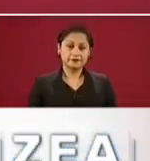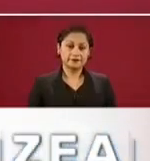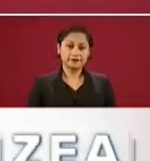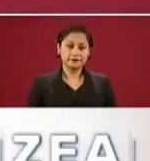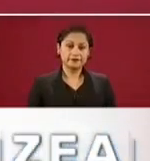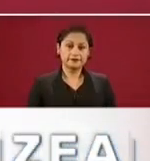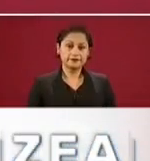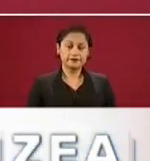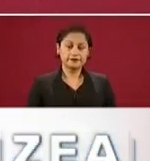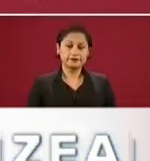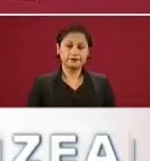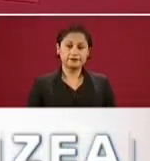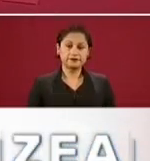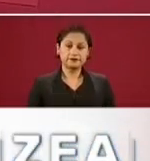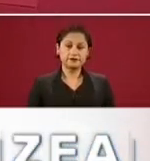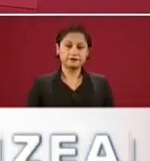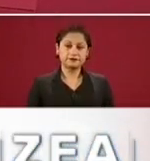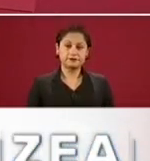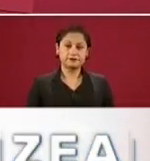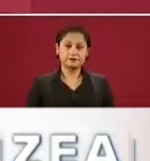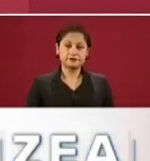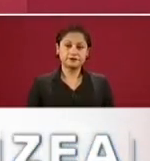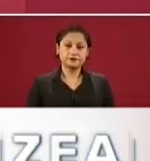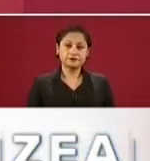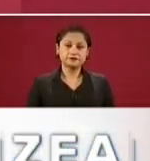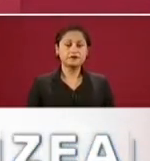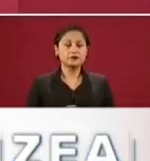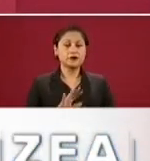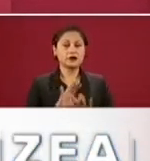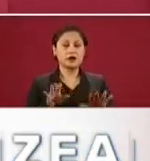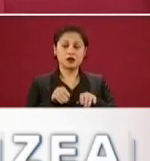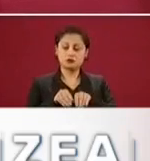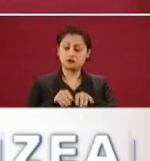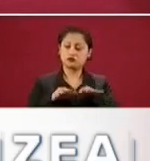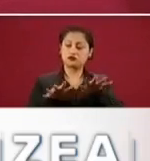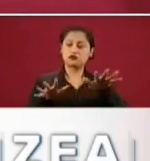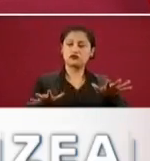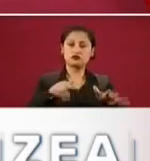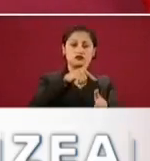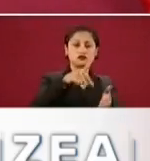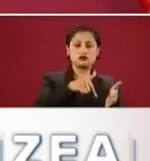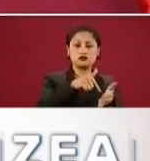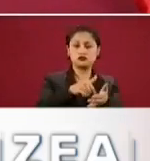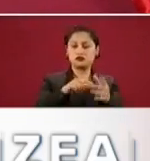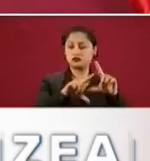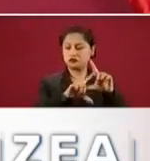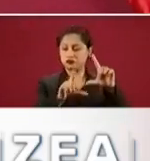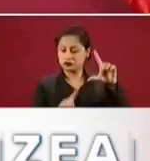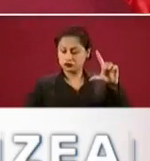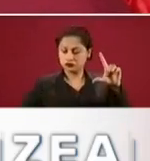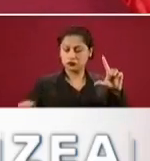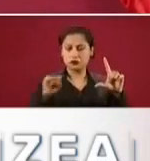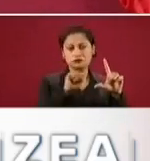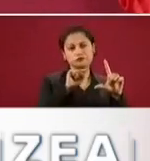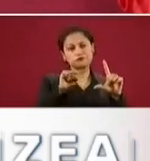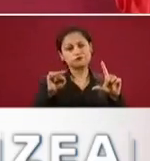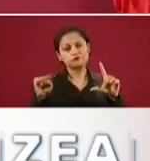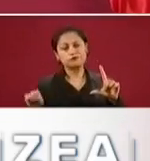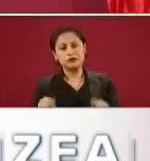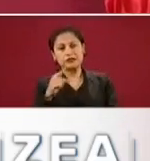presencia en 150 regiones del país, de